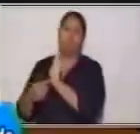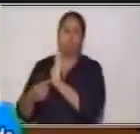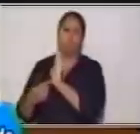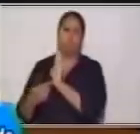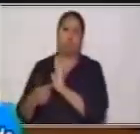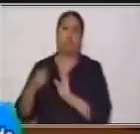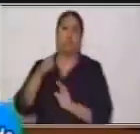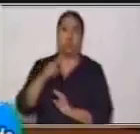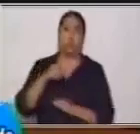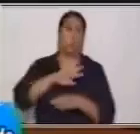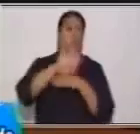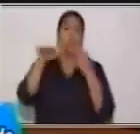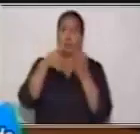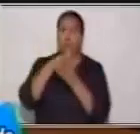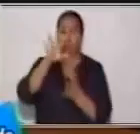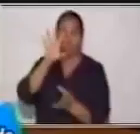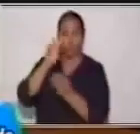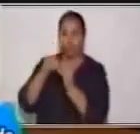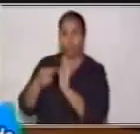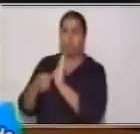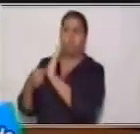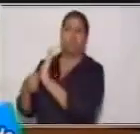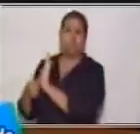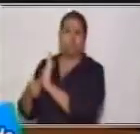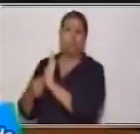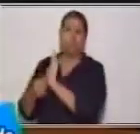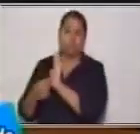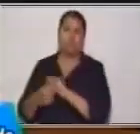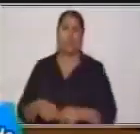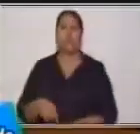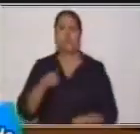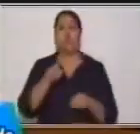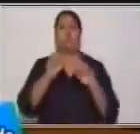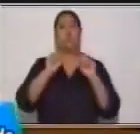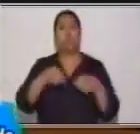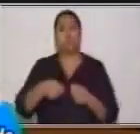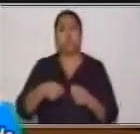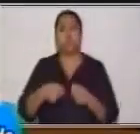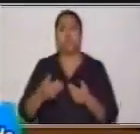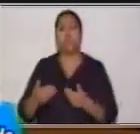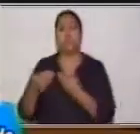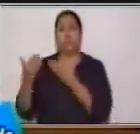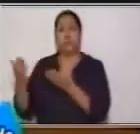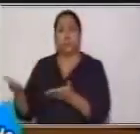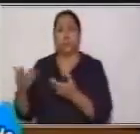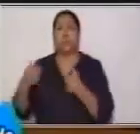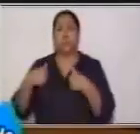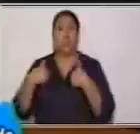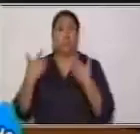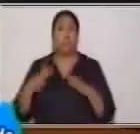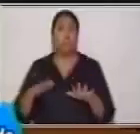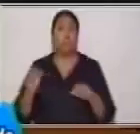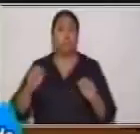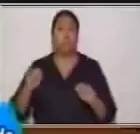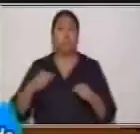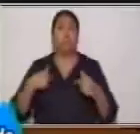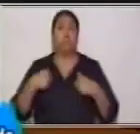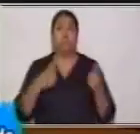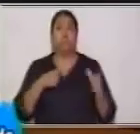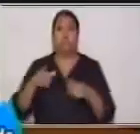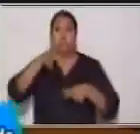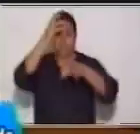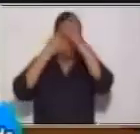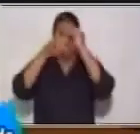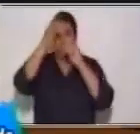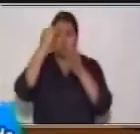presentar todo lo que hemos trabajado aquí en Aprendo en Casa, y de esa manera puedas dar tus constancias de que has estado preparándote a lo largo